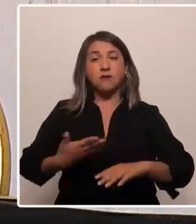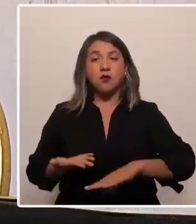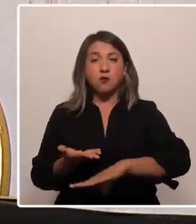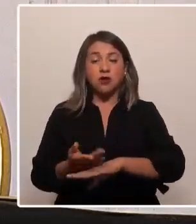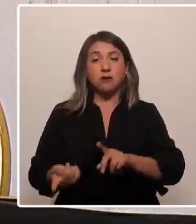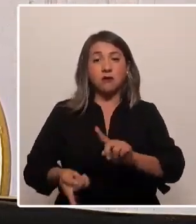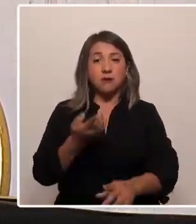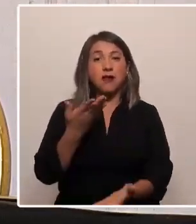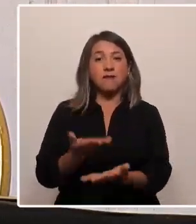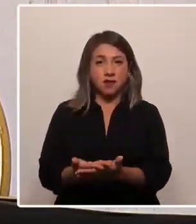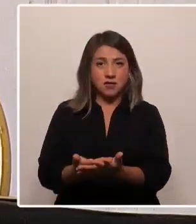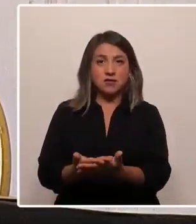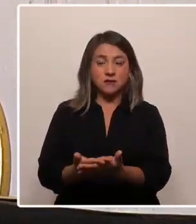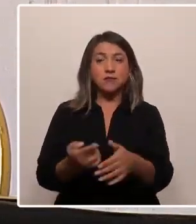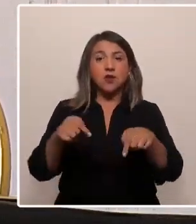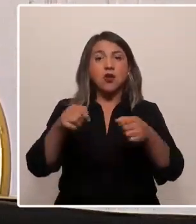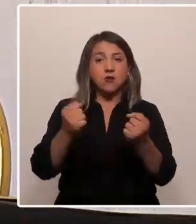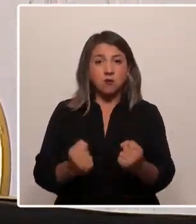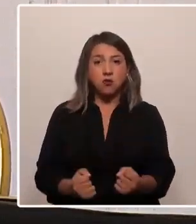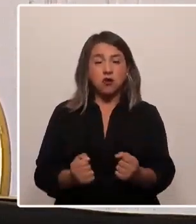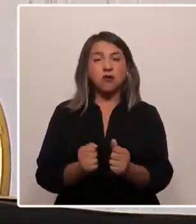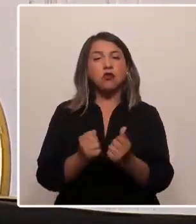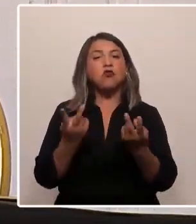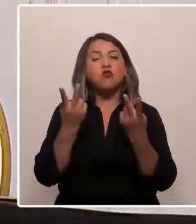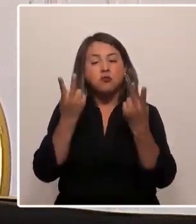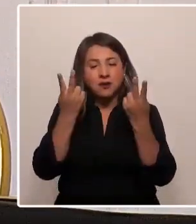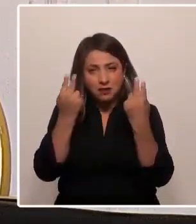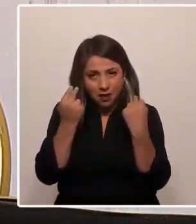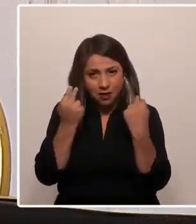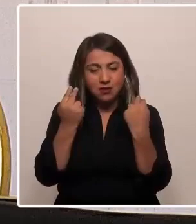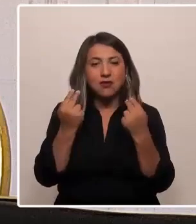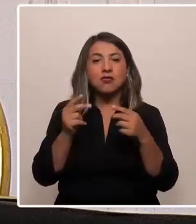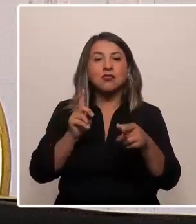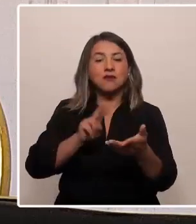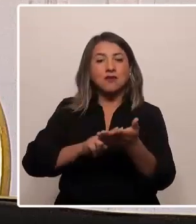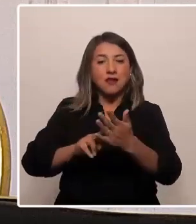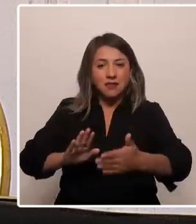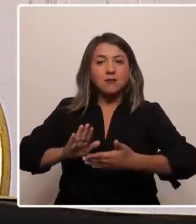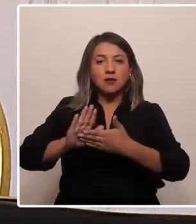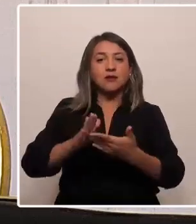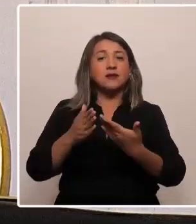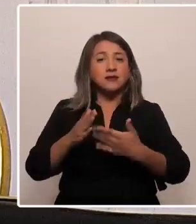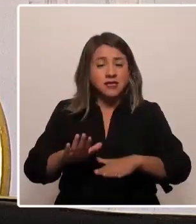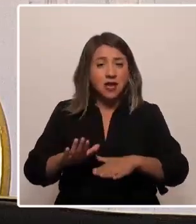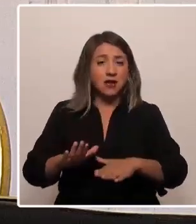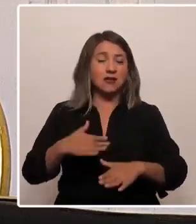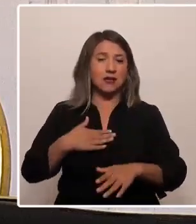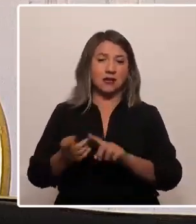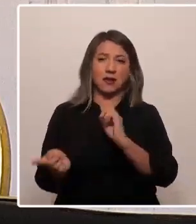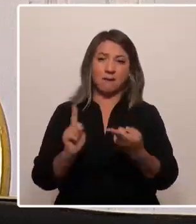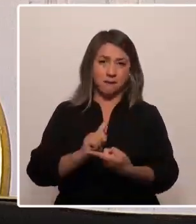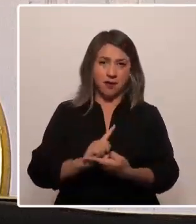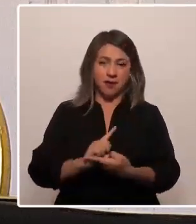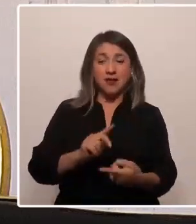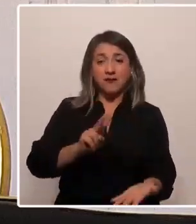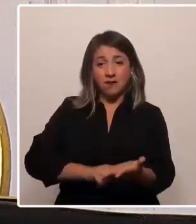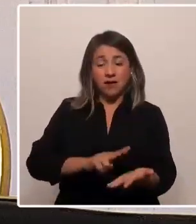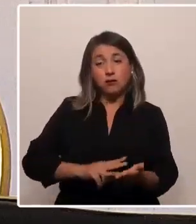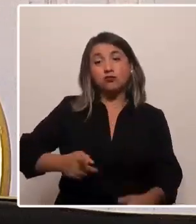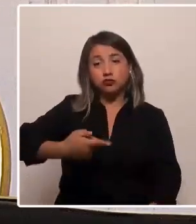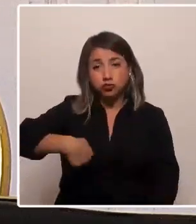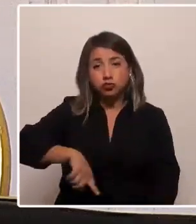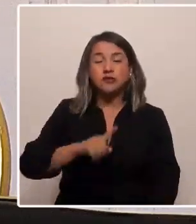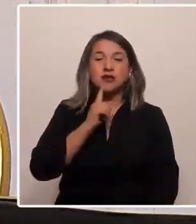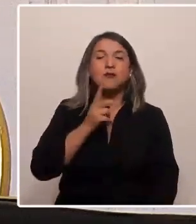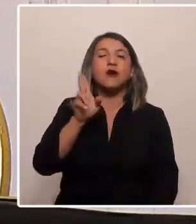primera vez. Hoy pueden con humildad demostrar que ya están dispuestos a cambiar y que en realidad nosotros teníamos